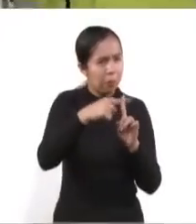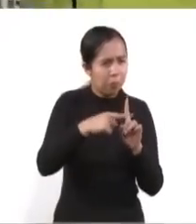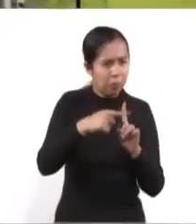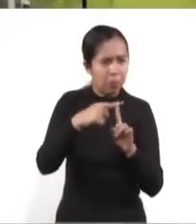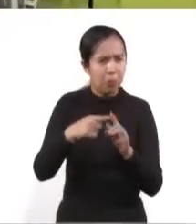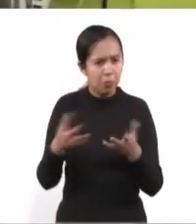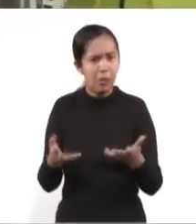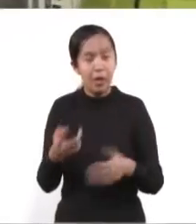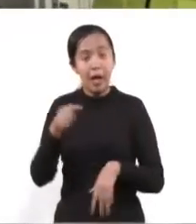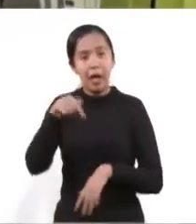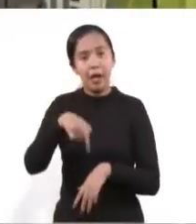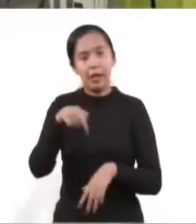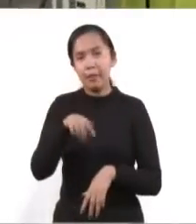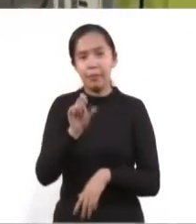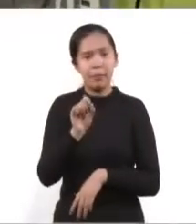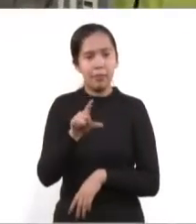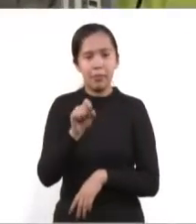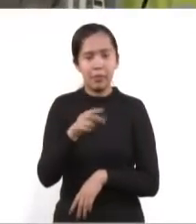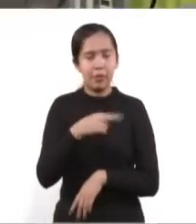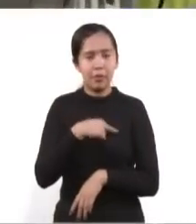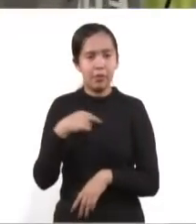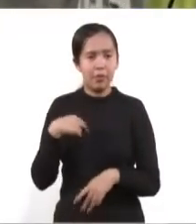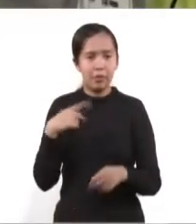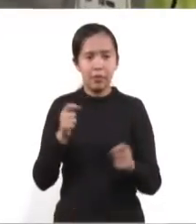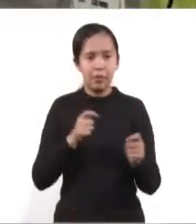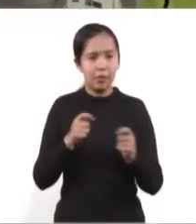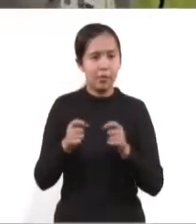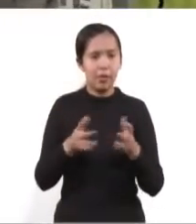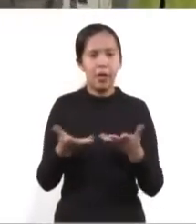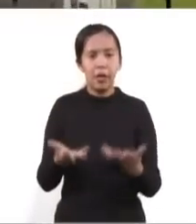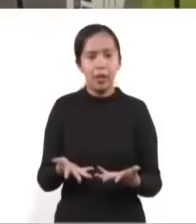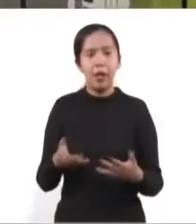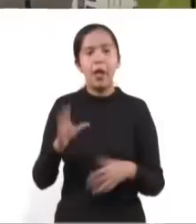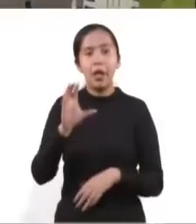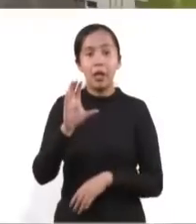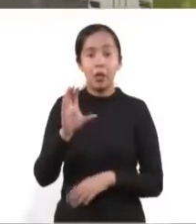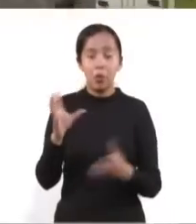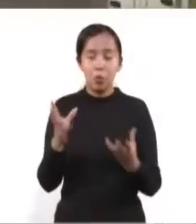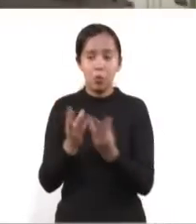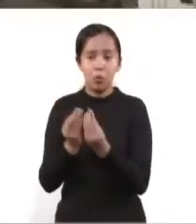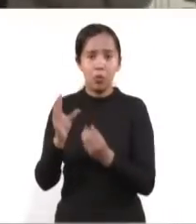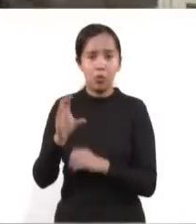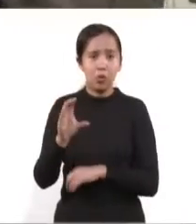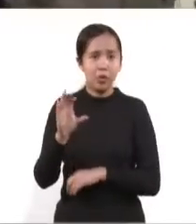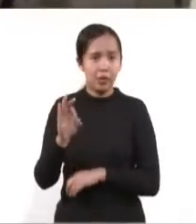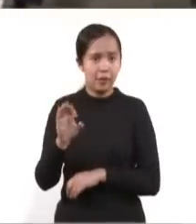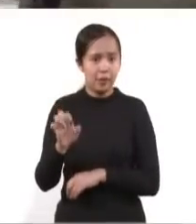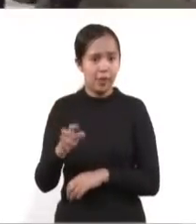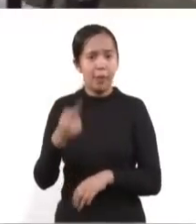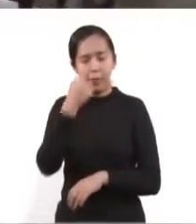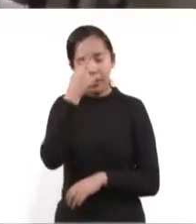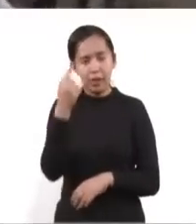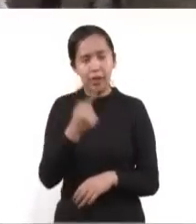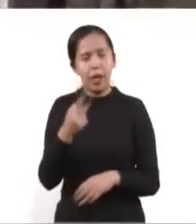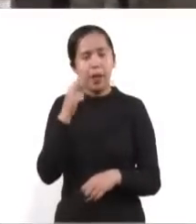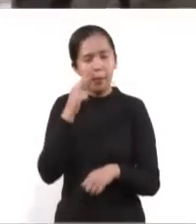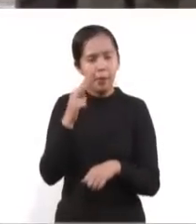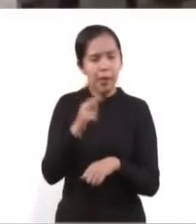facturación. Aquí mismo está la medición que luego se contrasta con la que mide CFE para poder estar seguros todos que se está cobrando